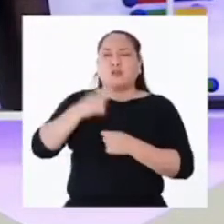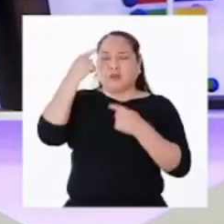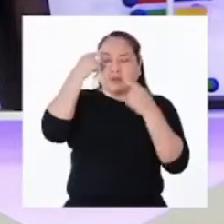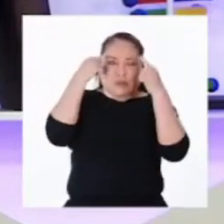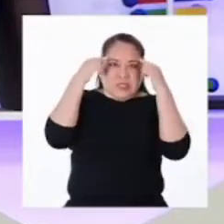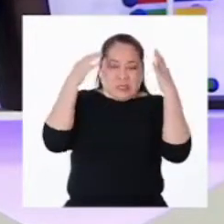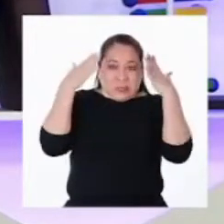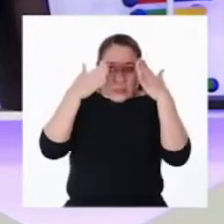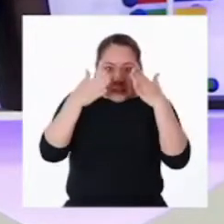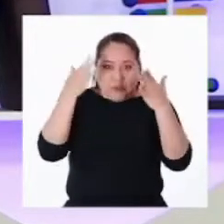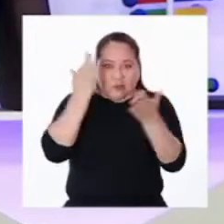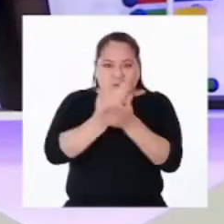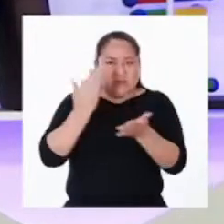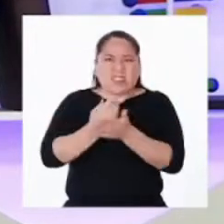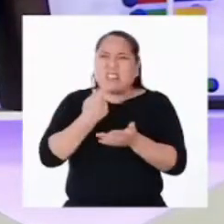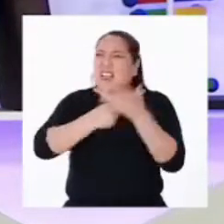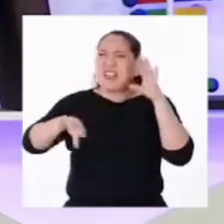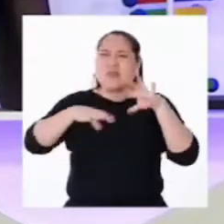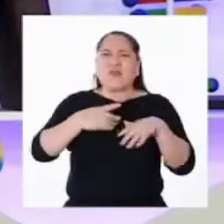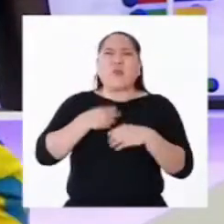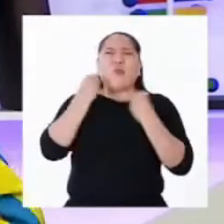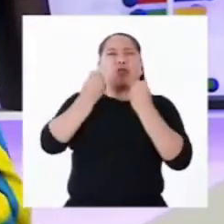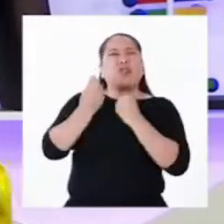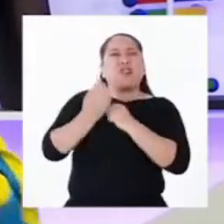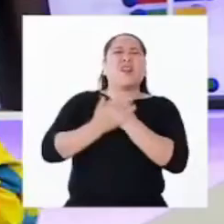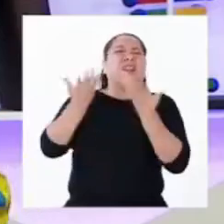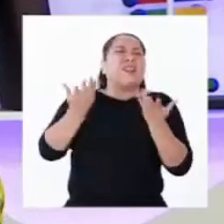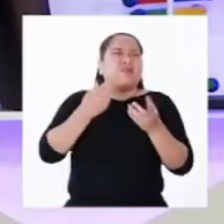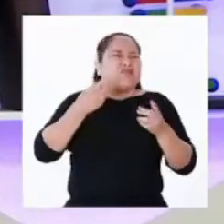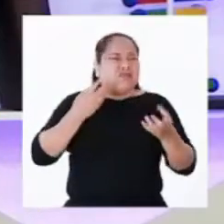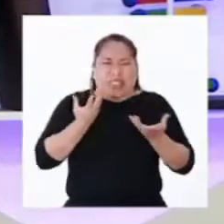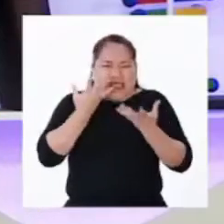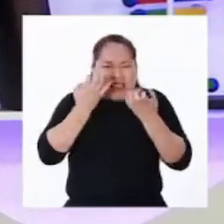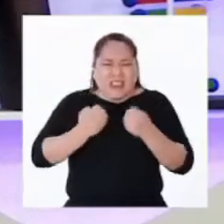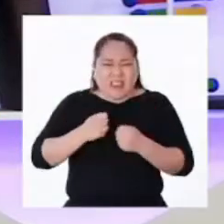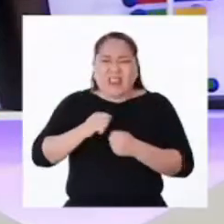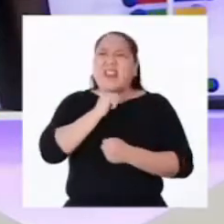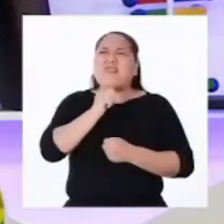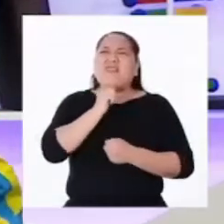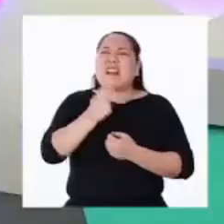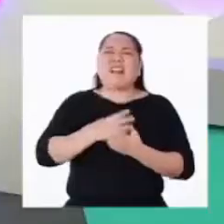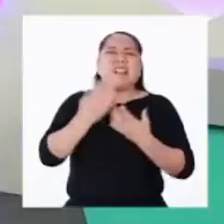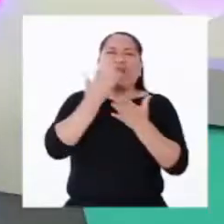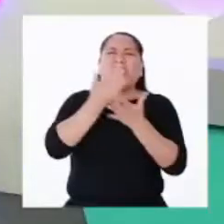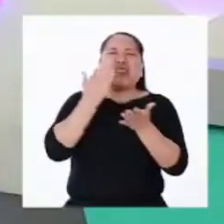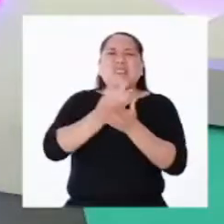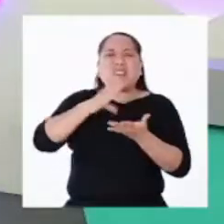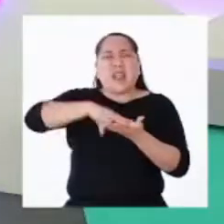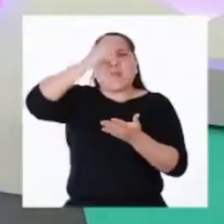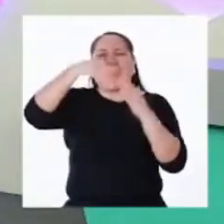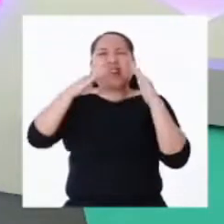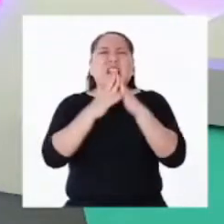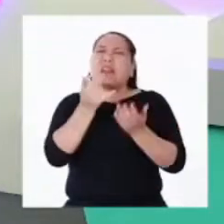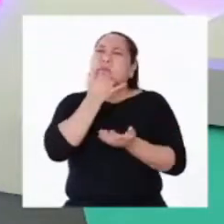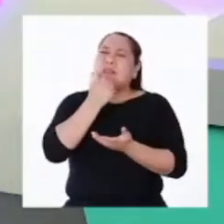Seguiremos investigando sobre ello, lo prometo. Ahora sale tu infusión. Mientras tanto, tú descansas.